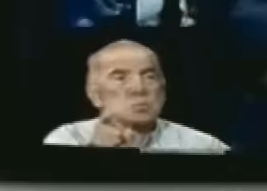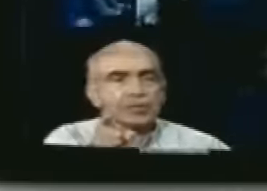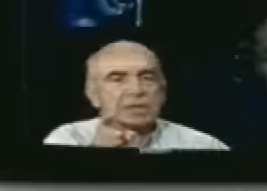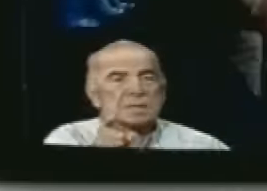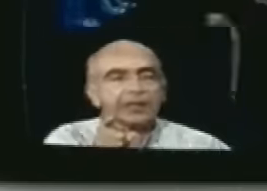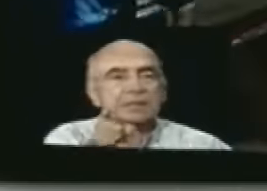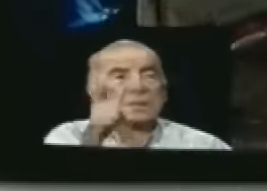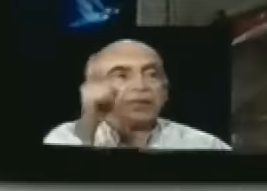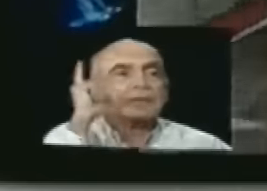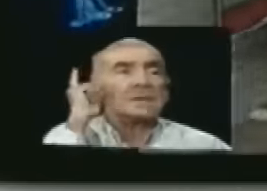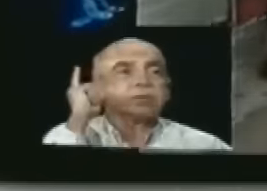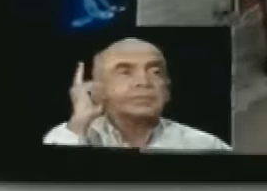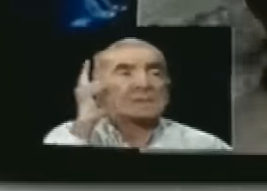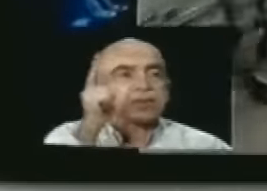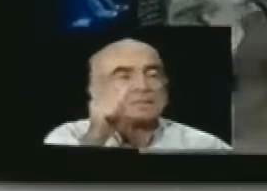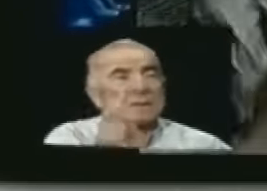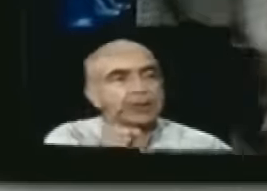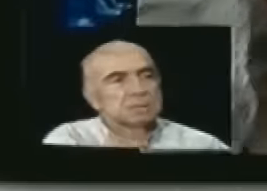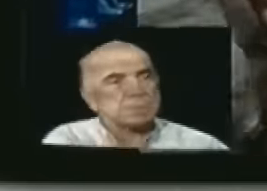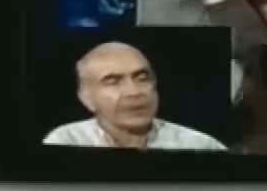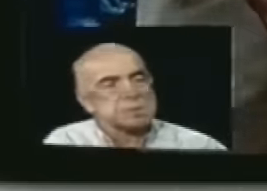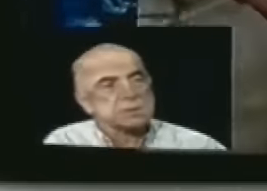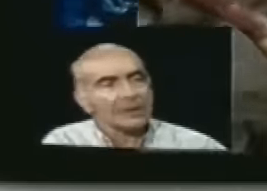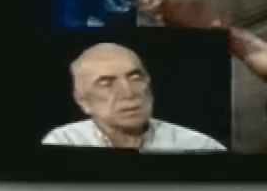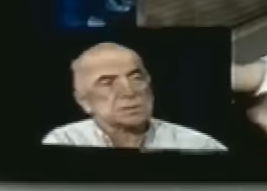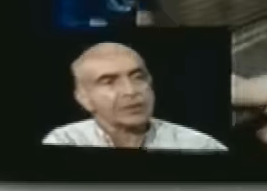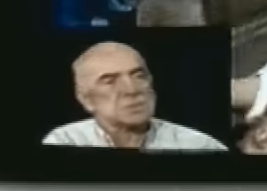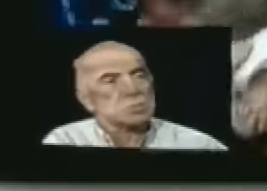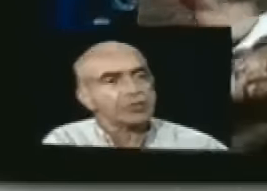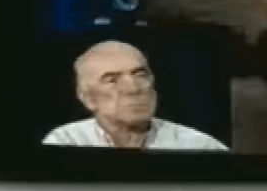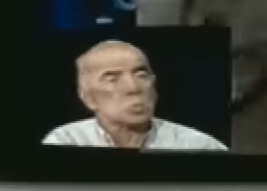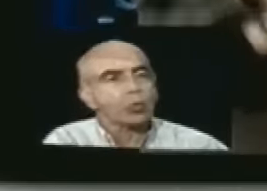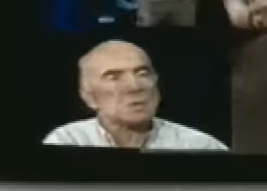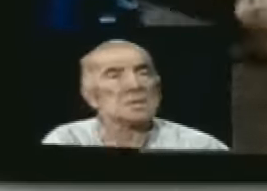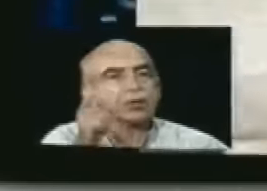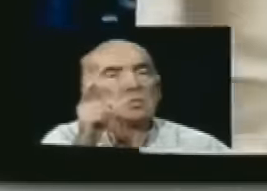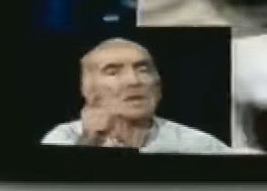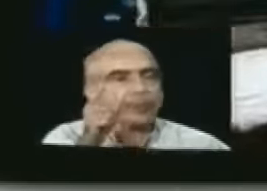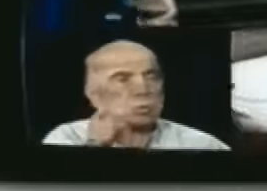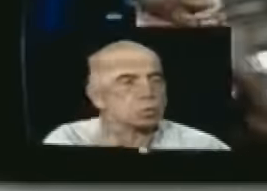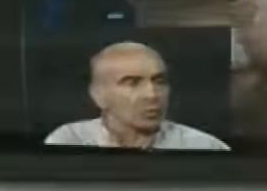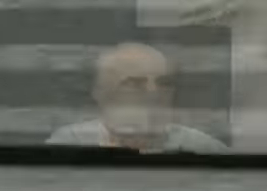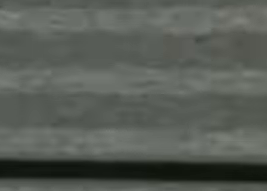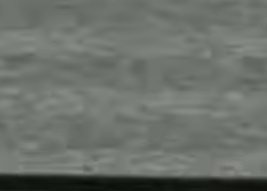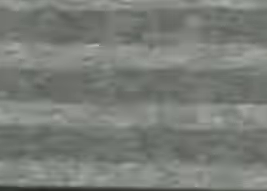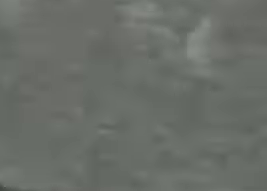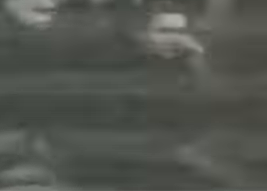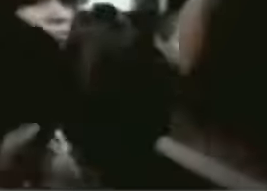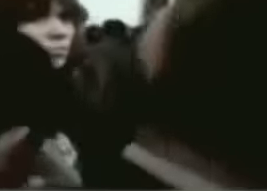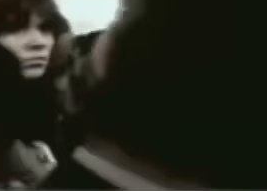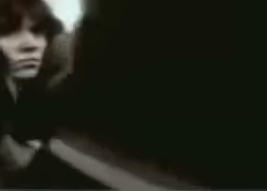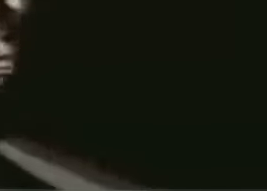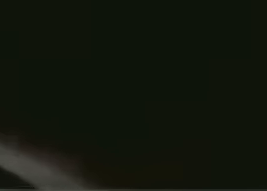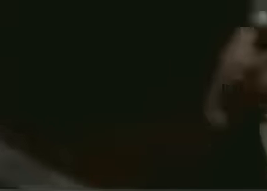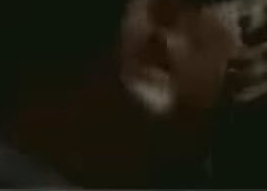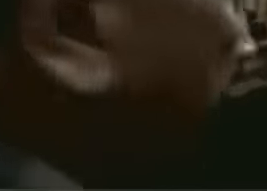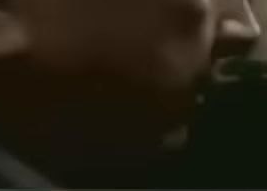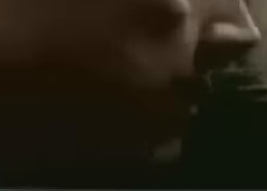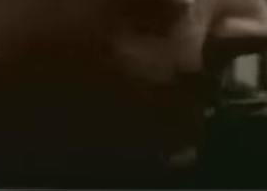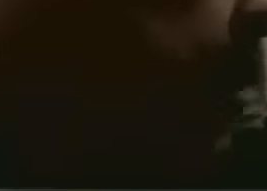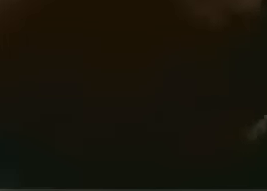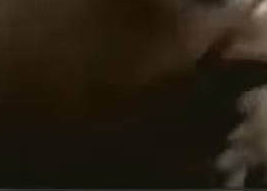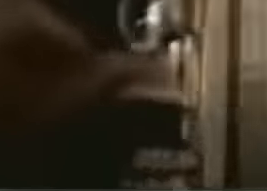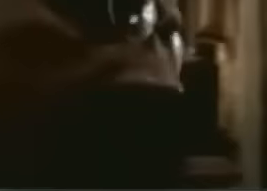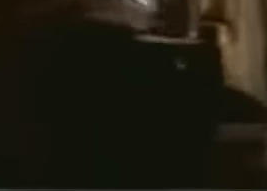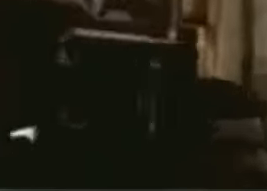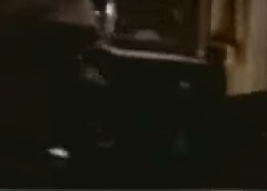de renunciar y de facilitarle al país que la transición se produzca con el menor costo. Minutos antes de que se venciera